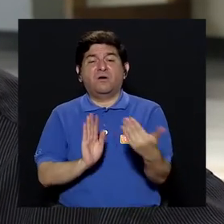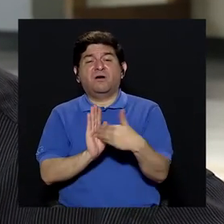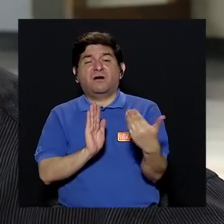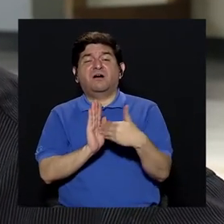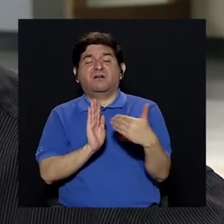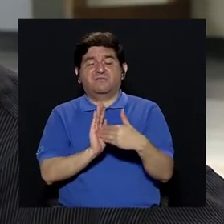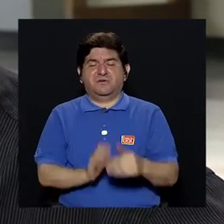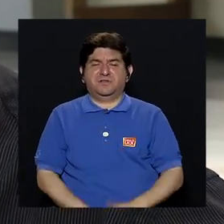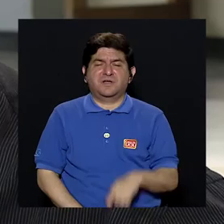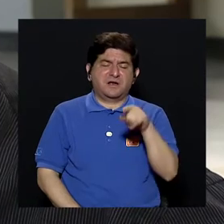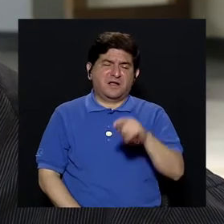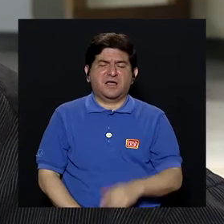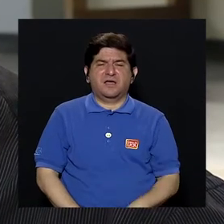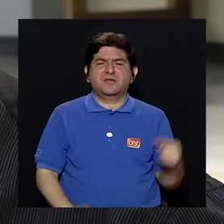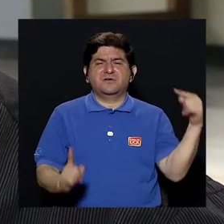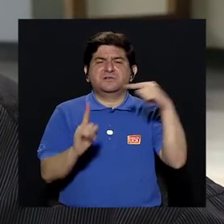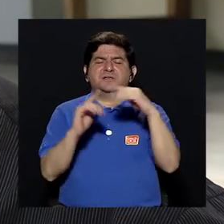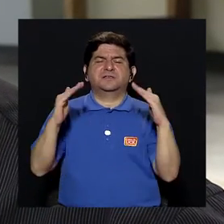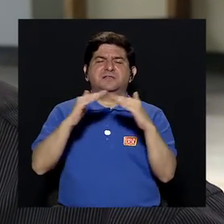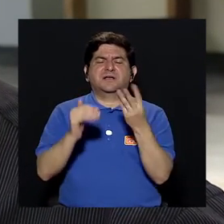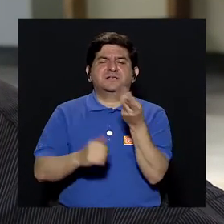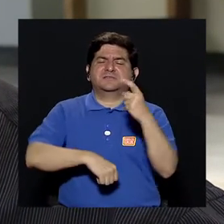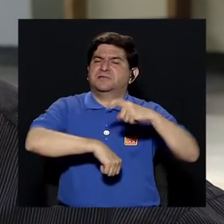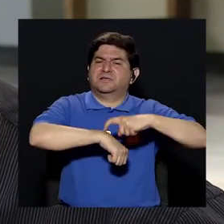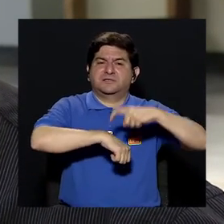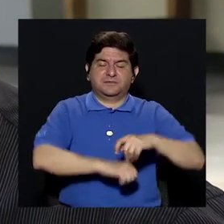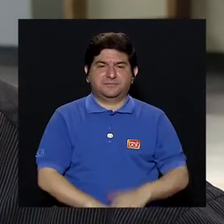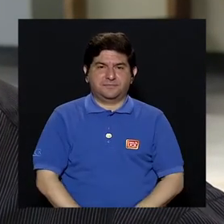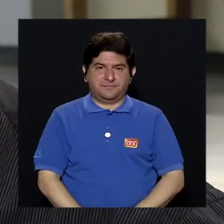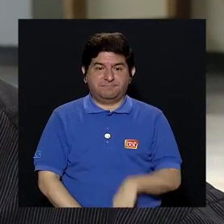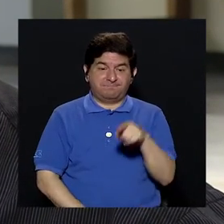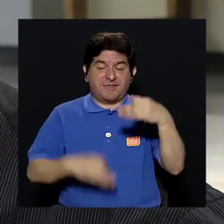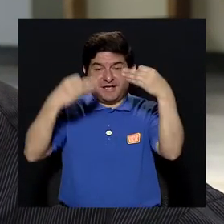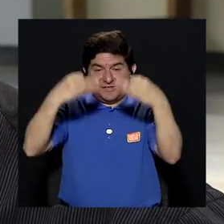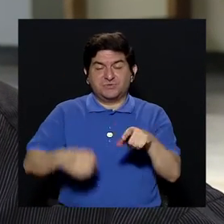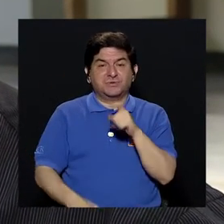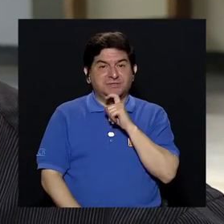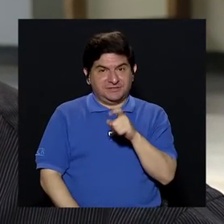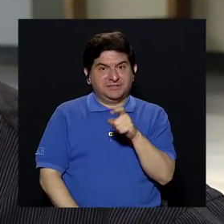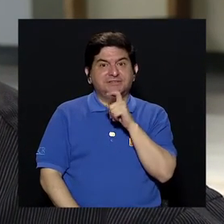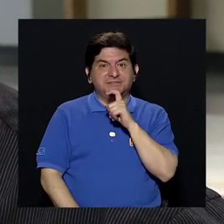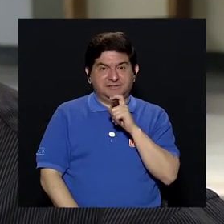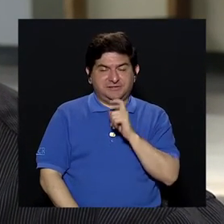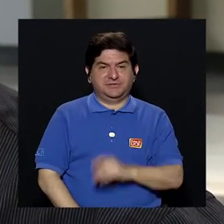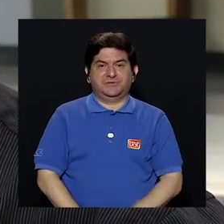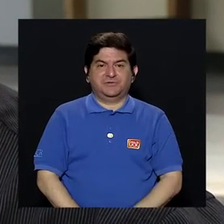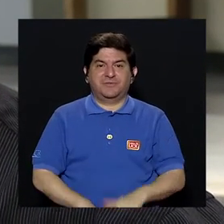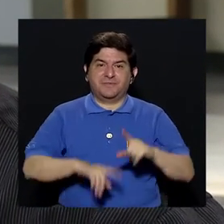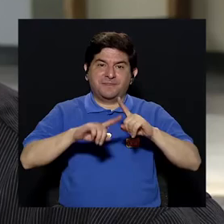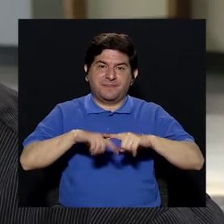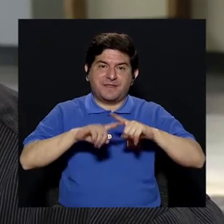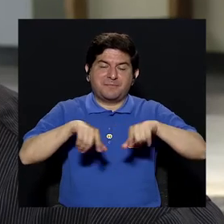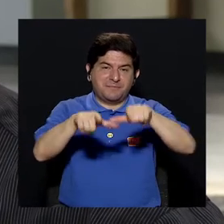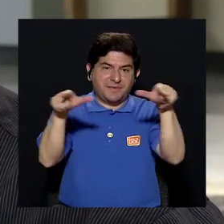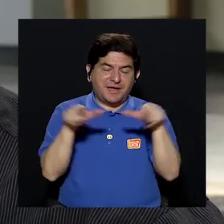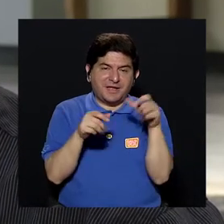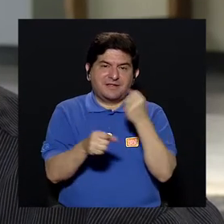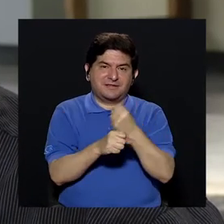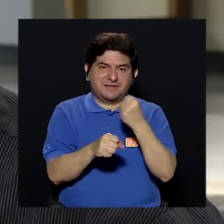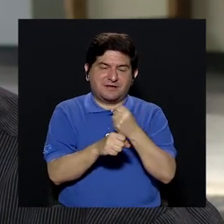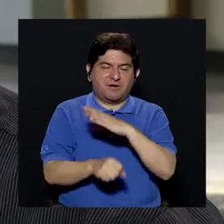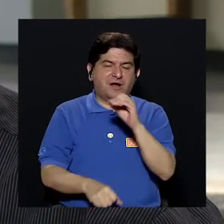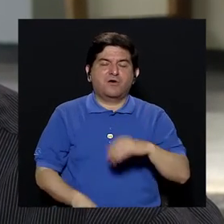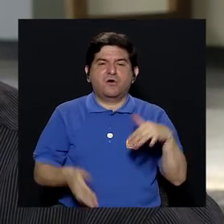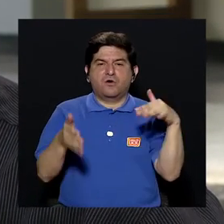les va a afectar, cuánto van a durar a sus casas, ¿verdad? Claro, pero es una decisión complicada, porque esa decisión depende del lugar de trabajo